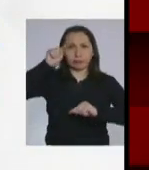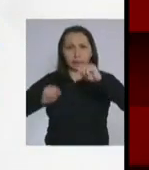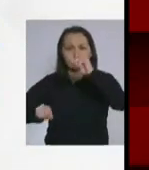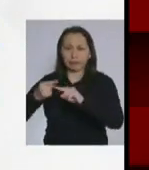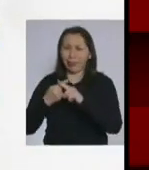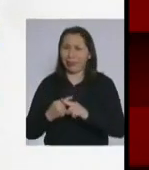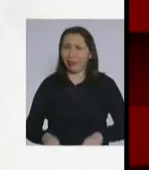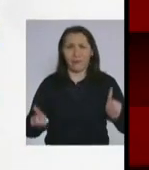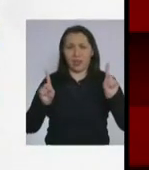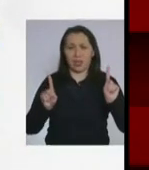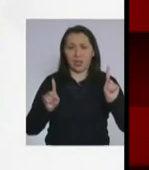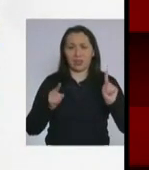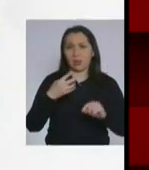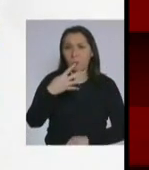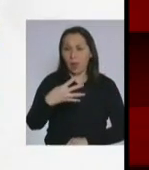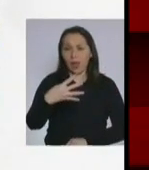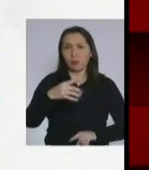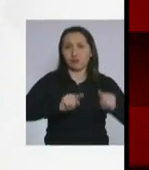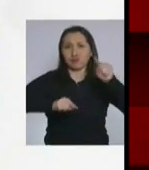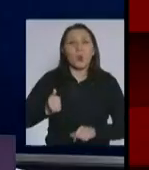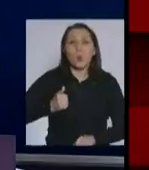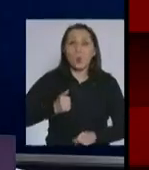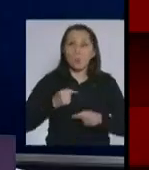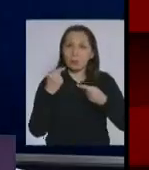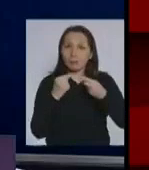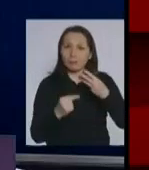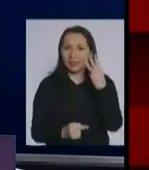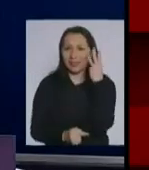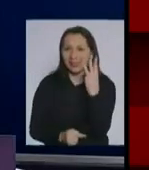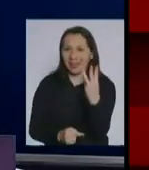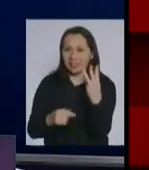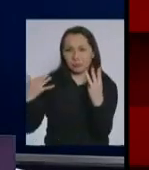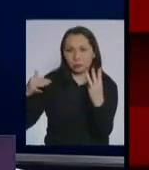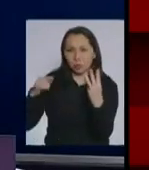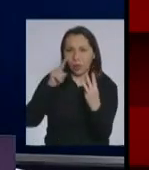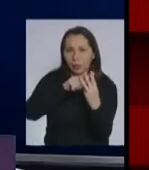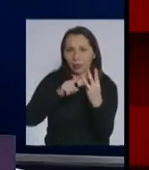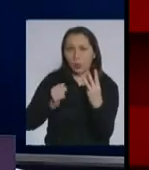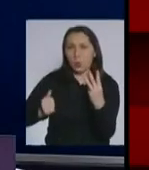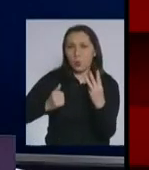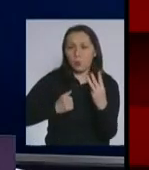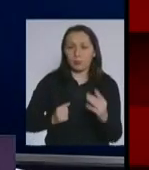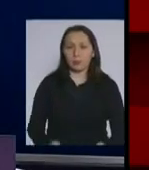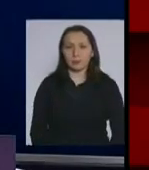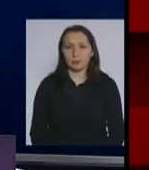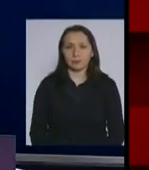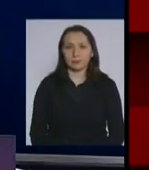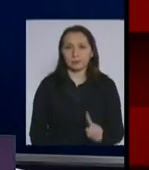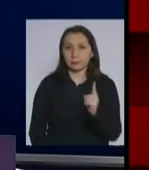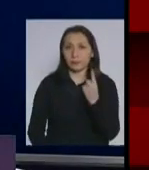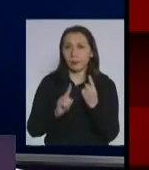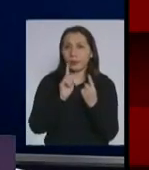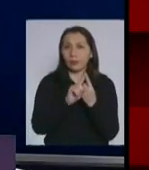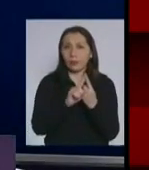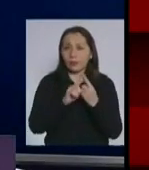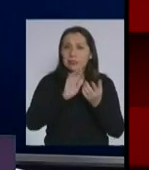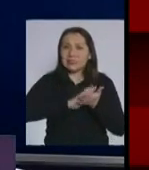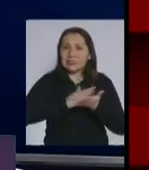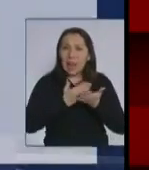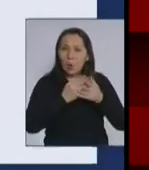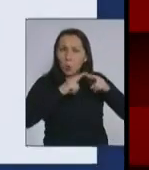a pasear van a estar boqueando con un respirador. Esta semana la diputada Pamela Giles... Son mayores como yo, sí son mayores como yo. La diputada Pamela Giles,